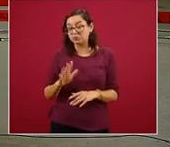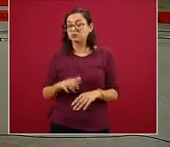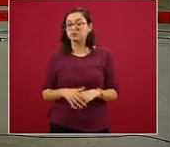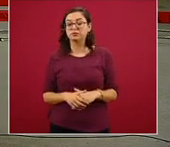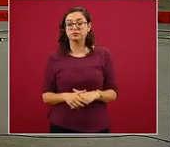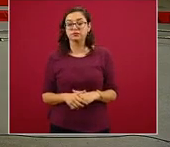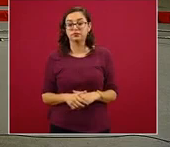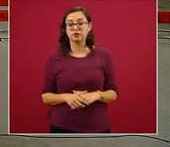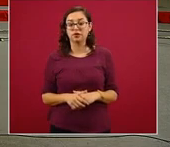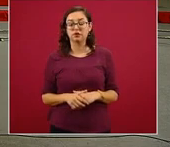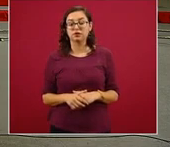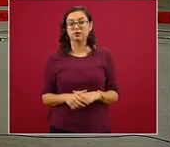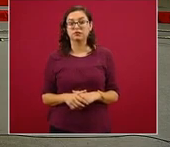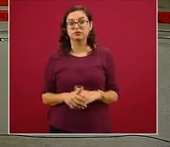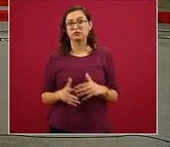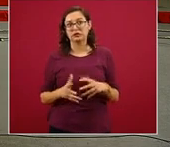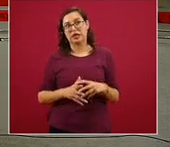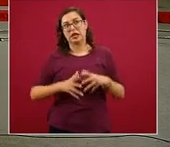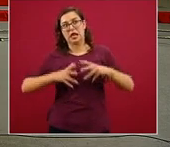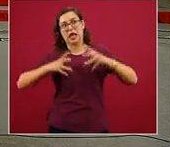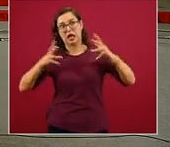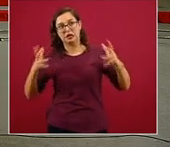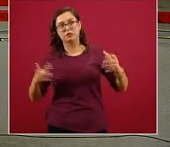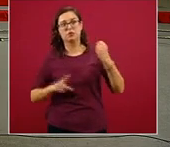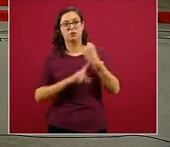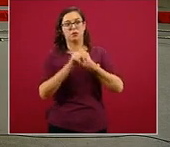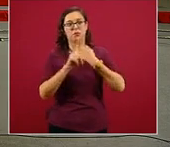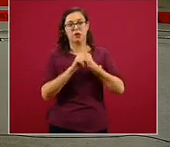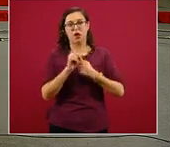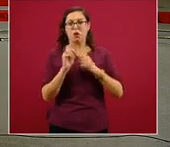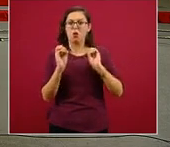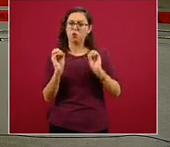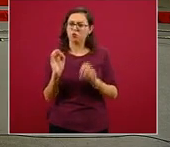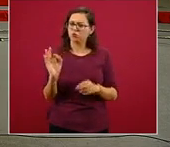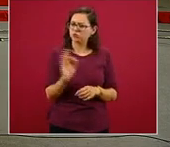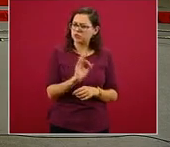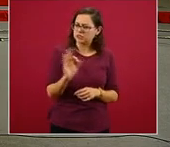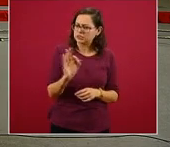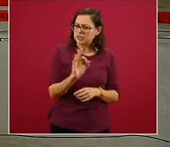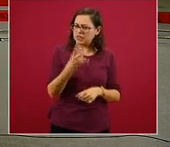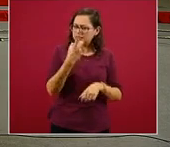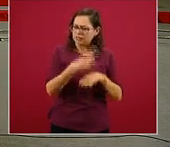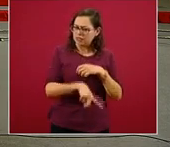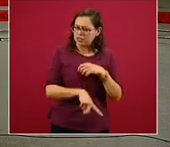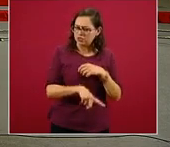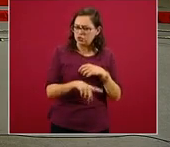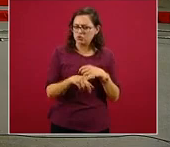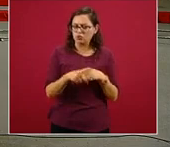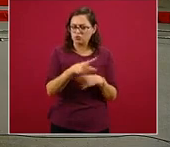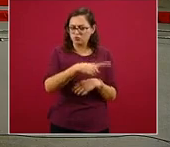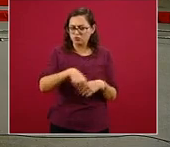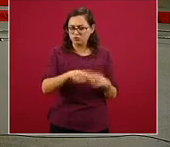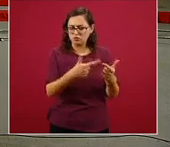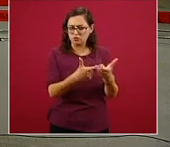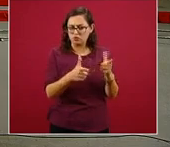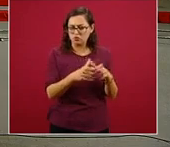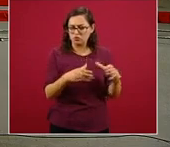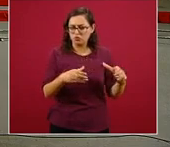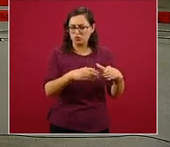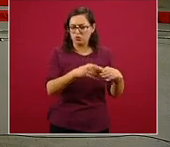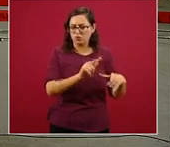comparativo de la magnitud de un problema o de algo que pudiera estar afectando al grupo en sí de profesionales de la